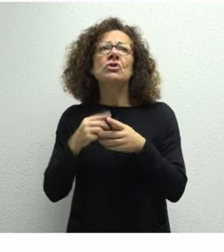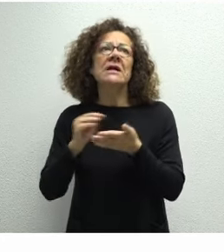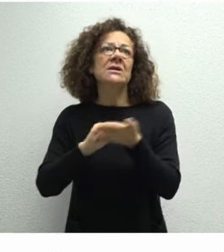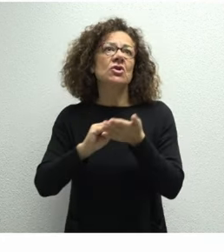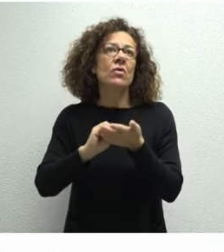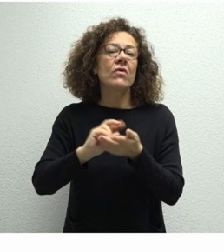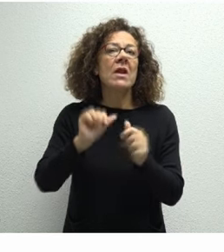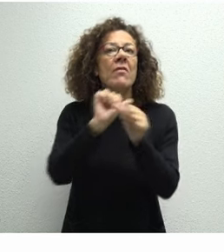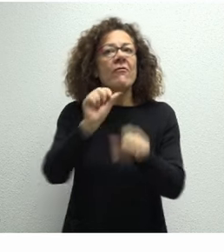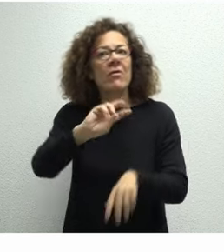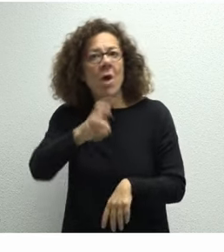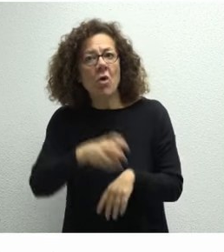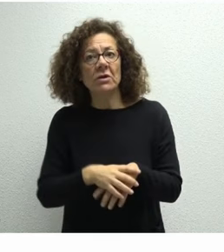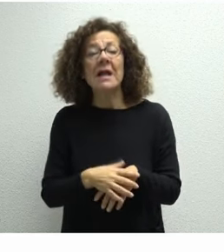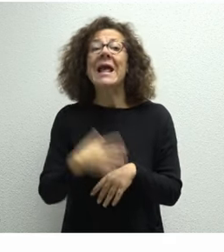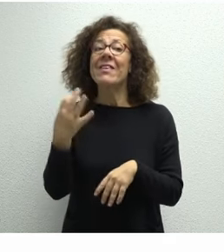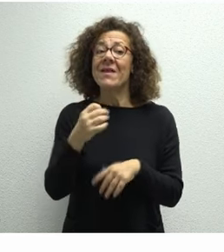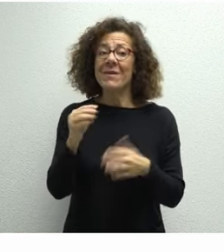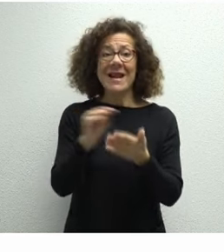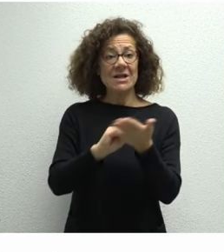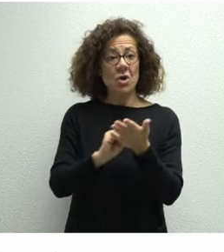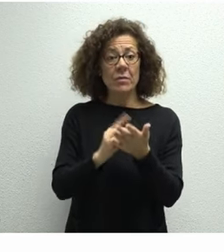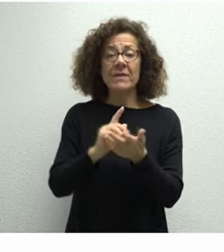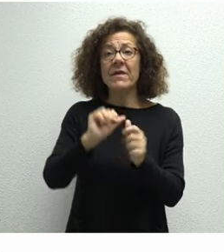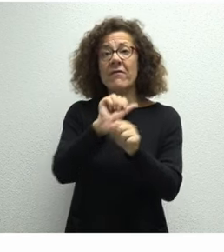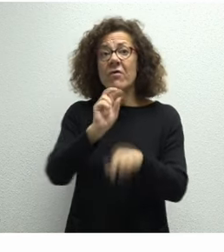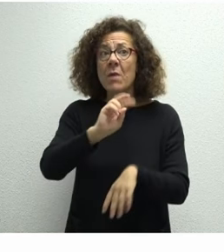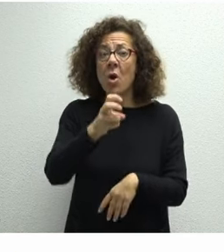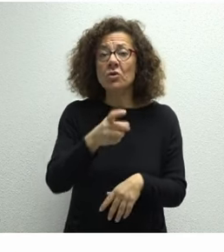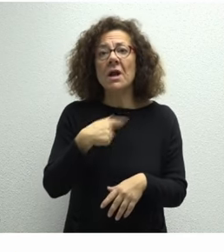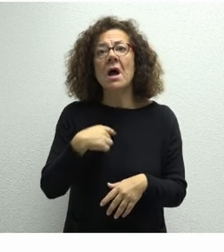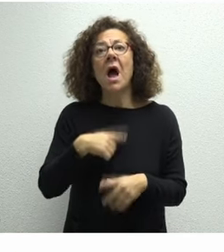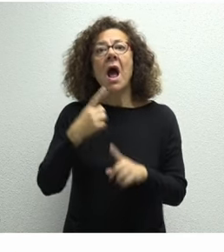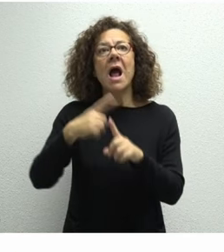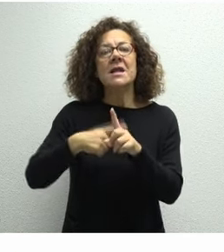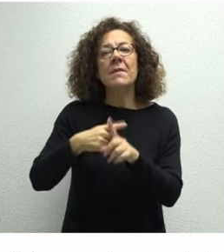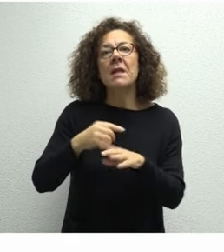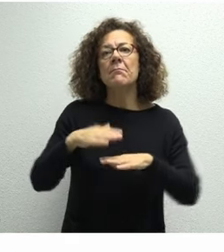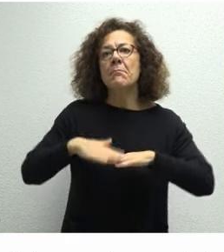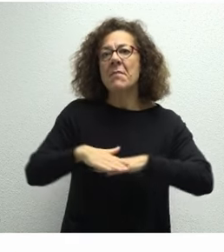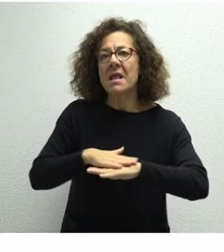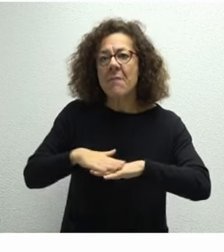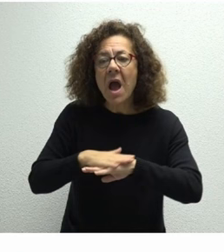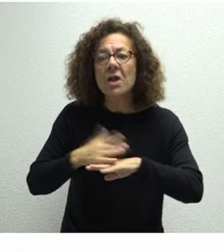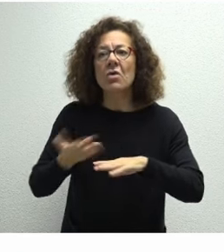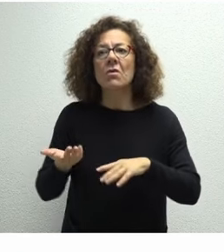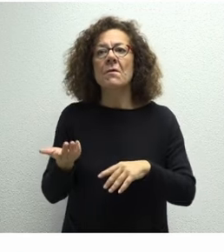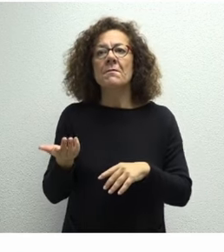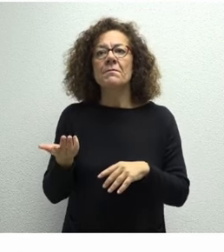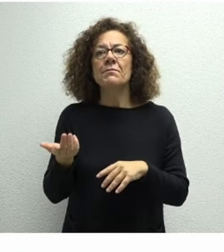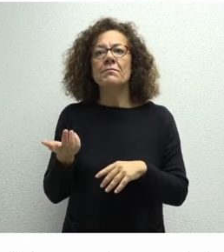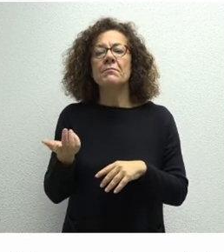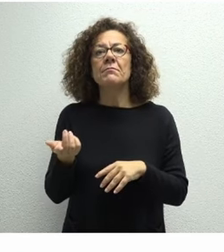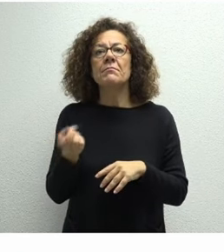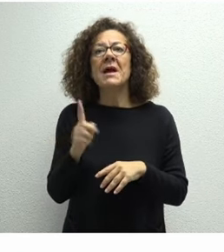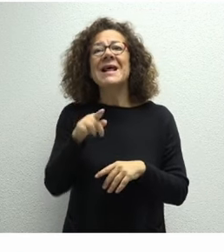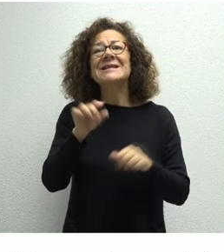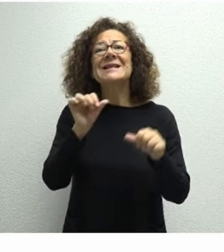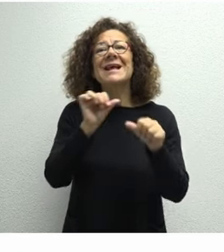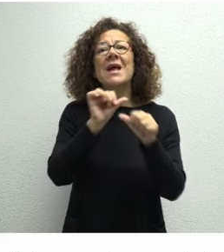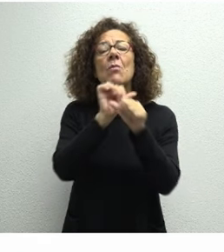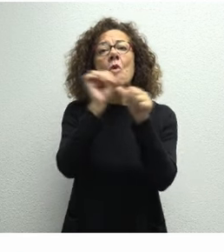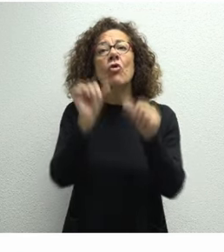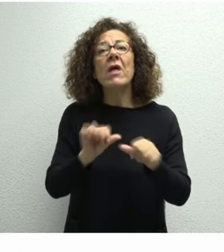forma y que deberían resolverse más de otra forma a nivel primario no para no en ese